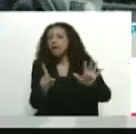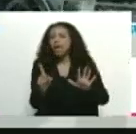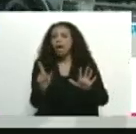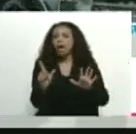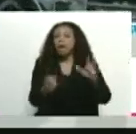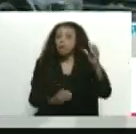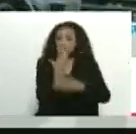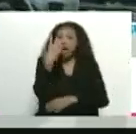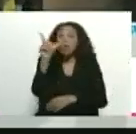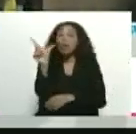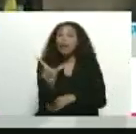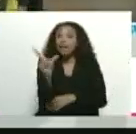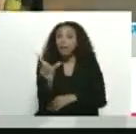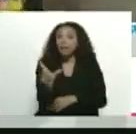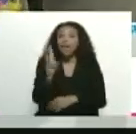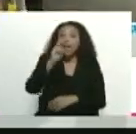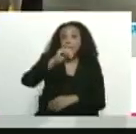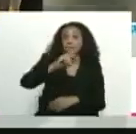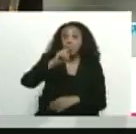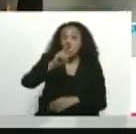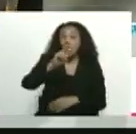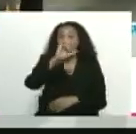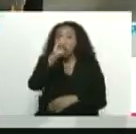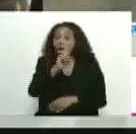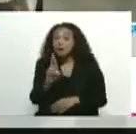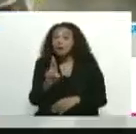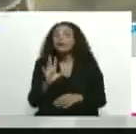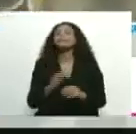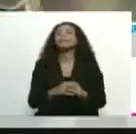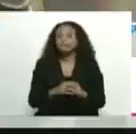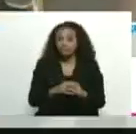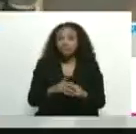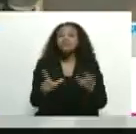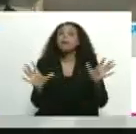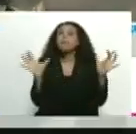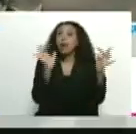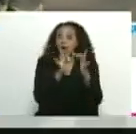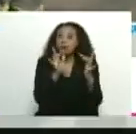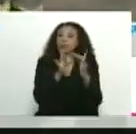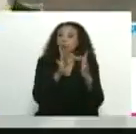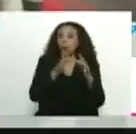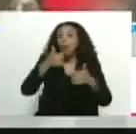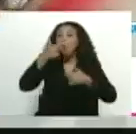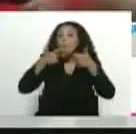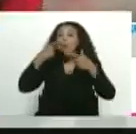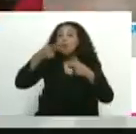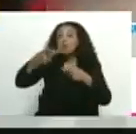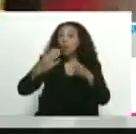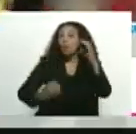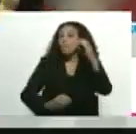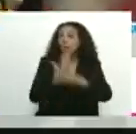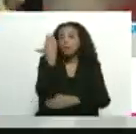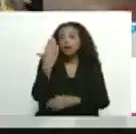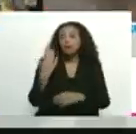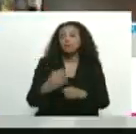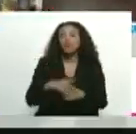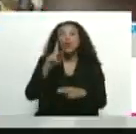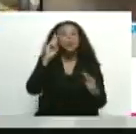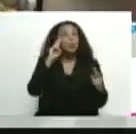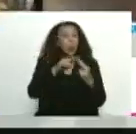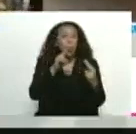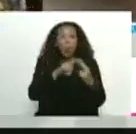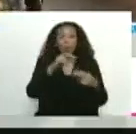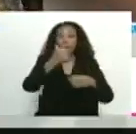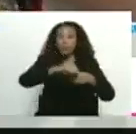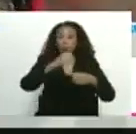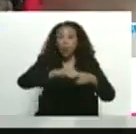Quinta República, AMBR, también fui enlace político por muchos años. Conozco muy bien a Maracaibo, a la